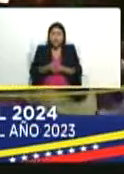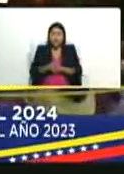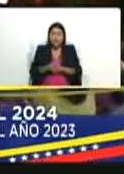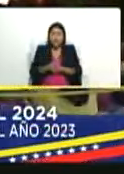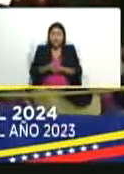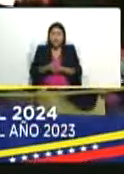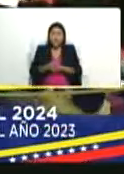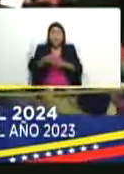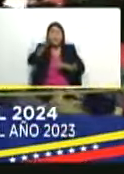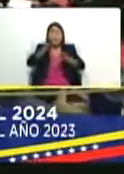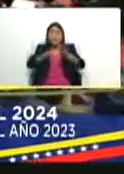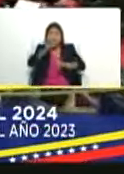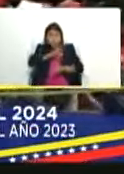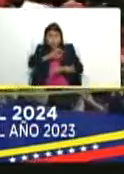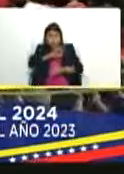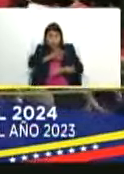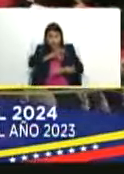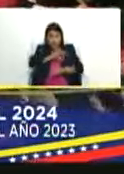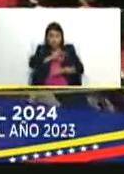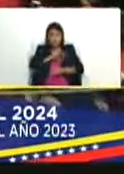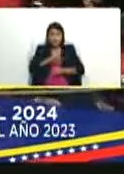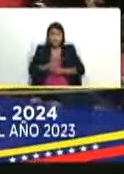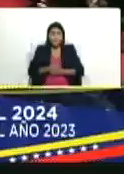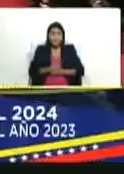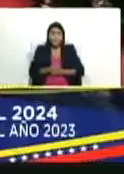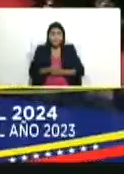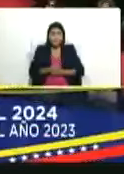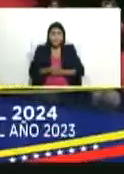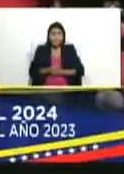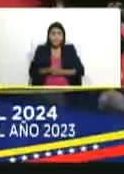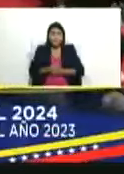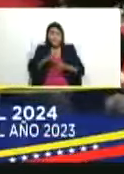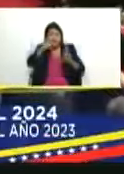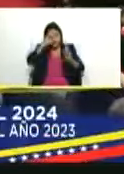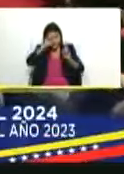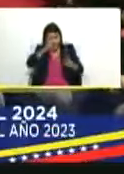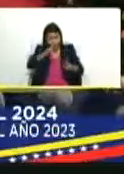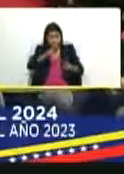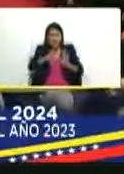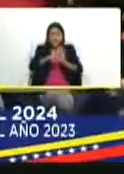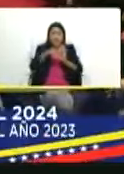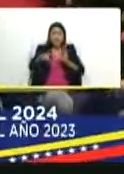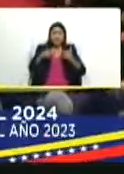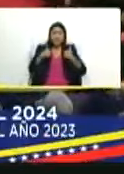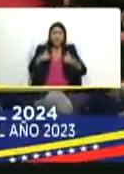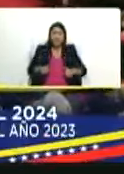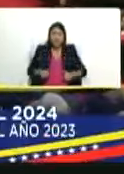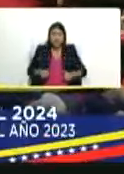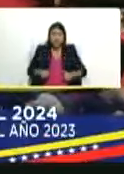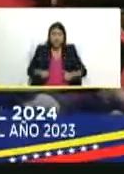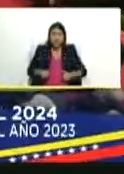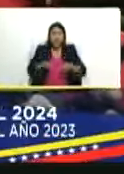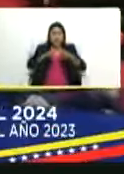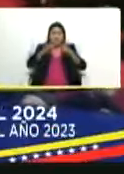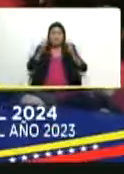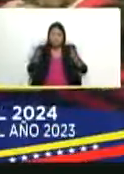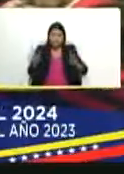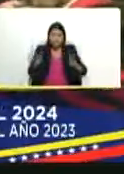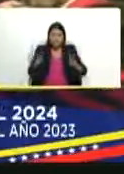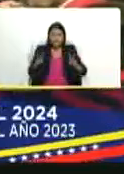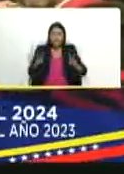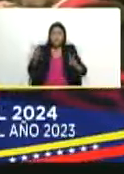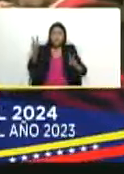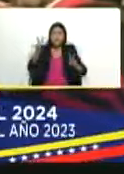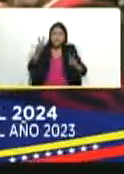la justicia social, el respeto de los derechos humanos, la paz y la armonía de